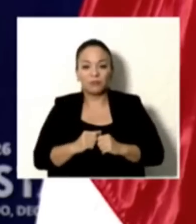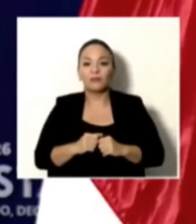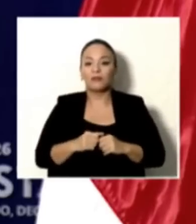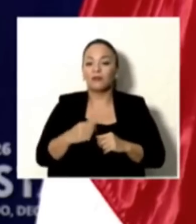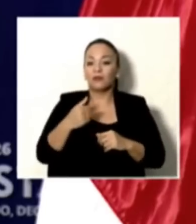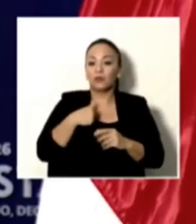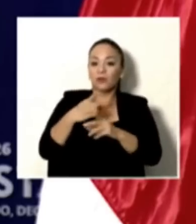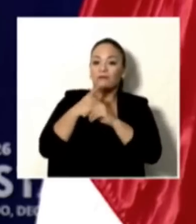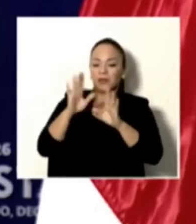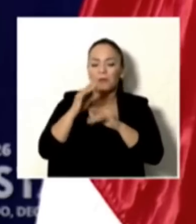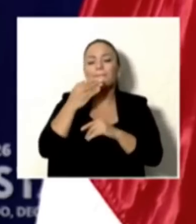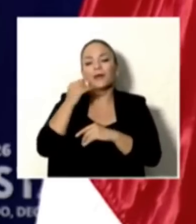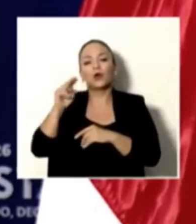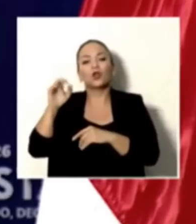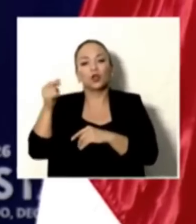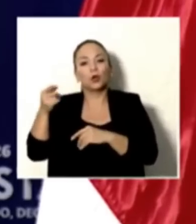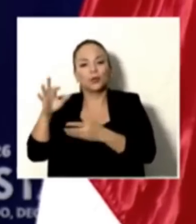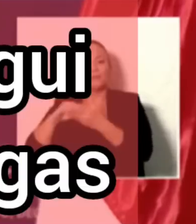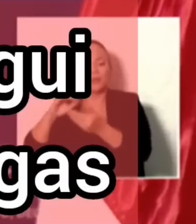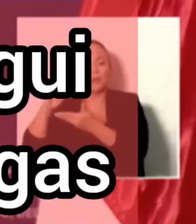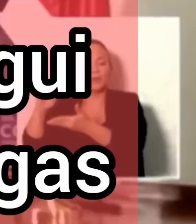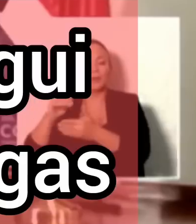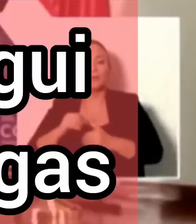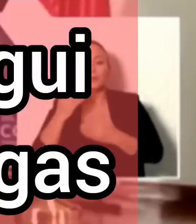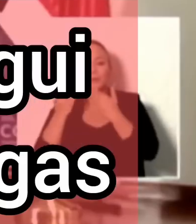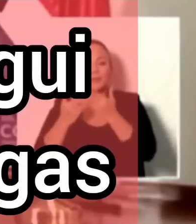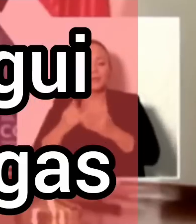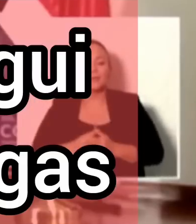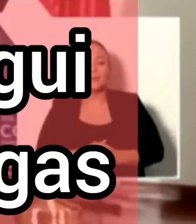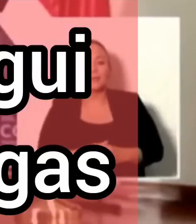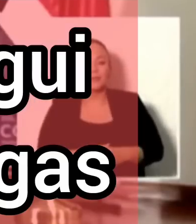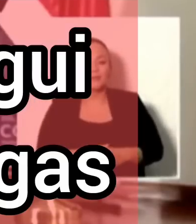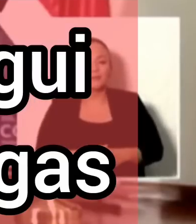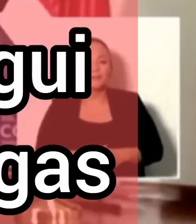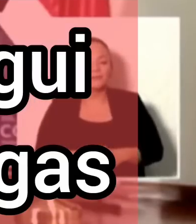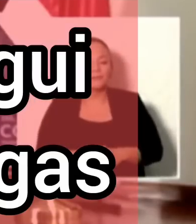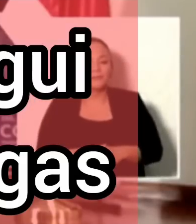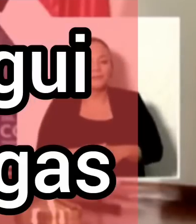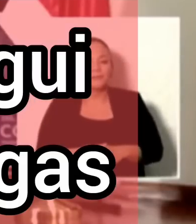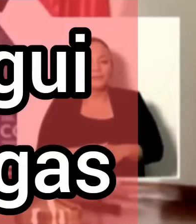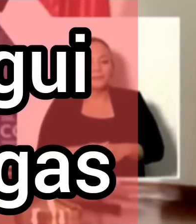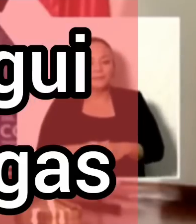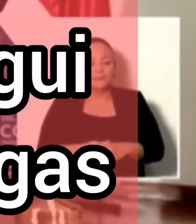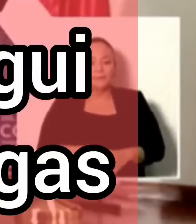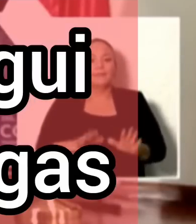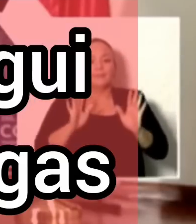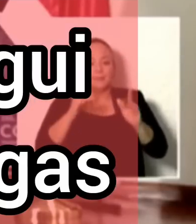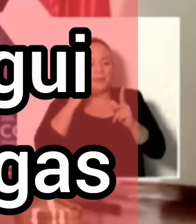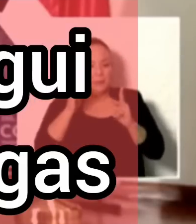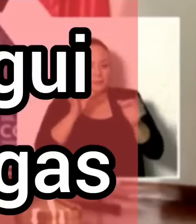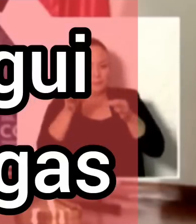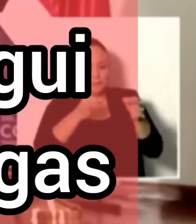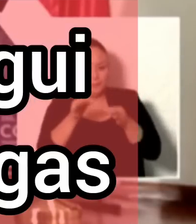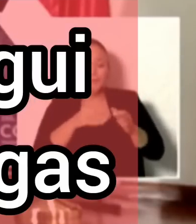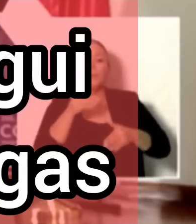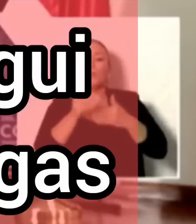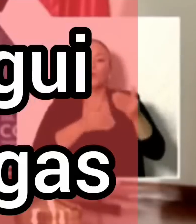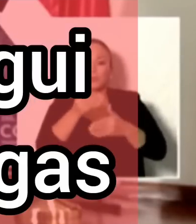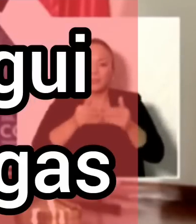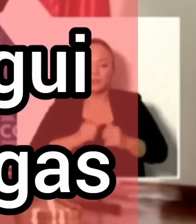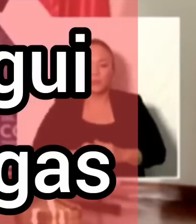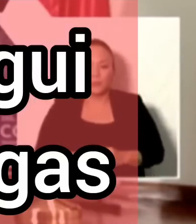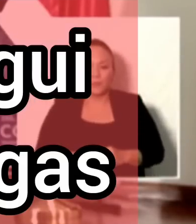don Nogui el que le dé los hechos como Dios manda. Muchas gracias. A ver, tal vez explicar el